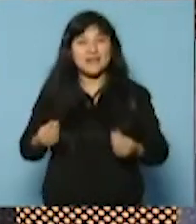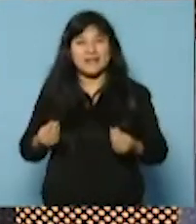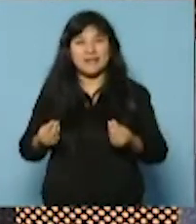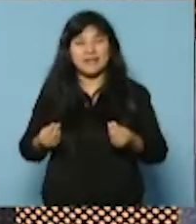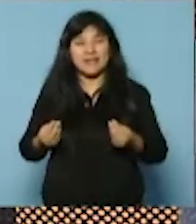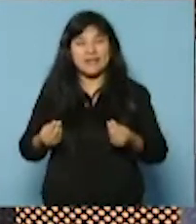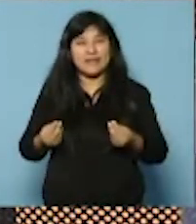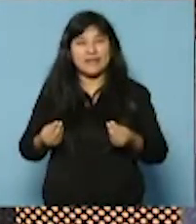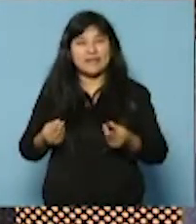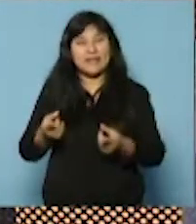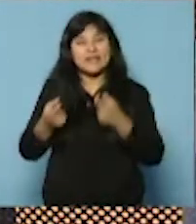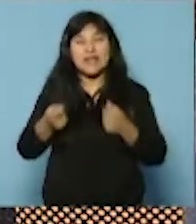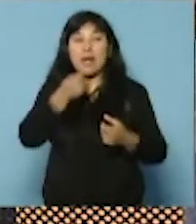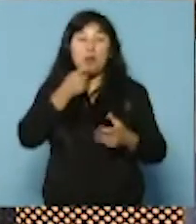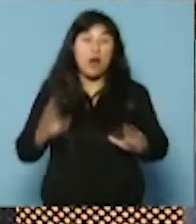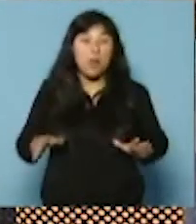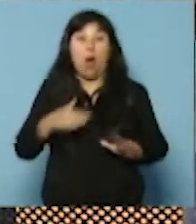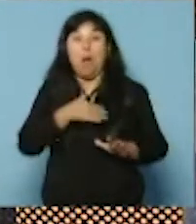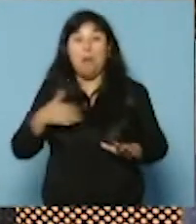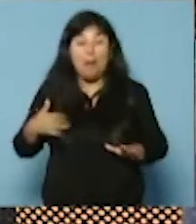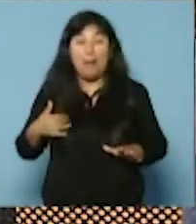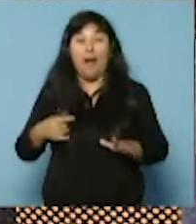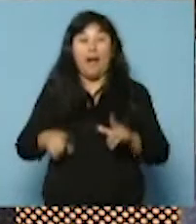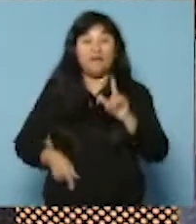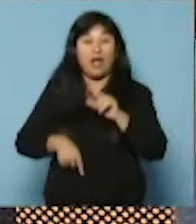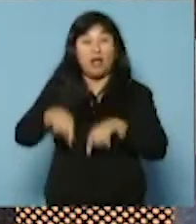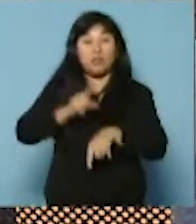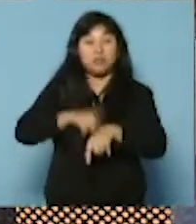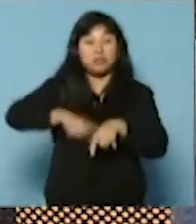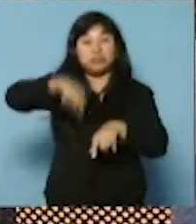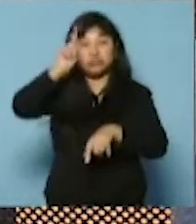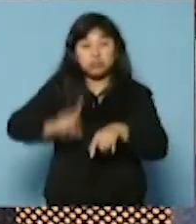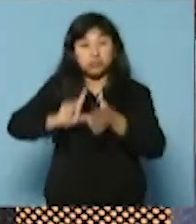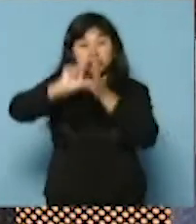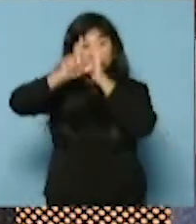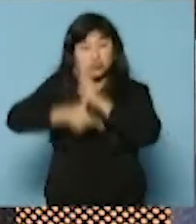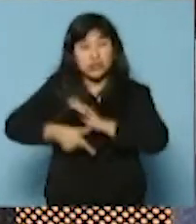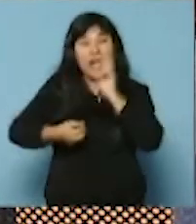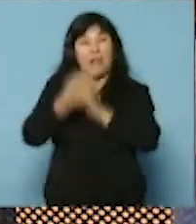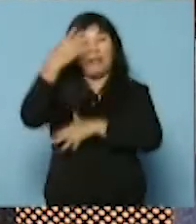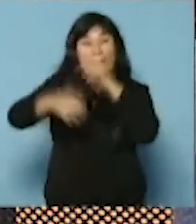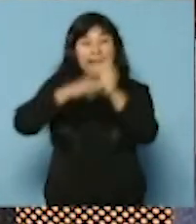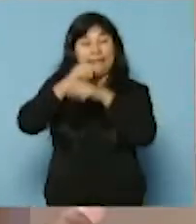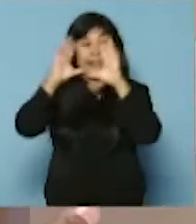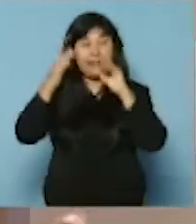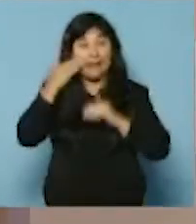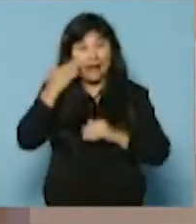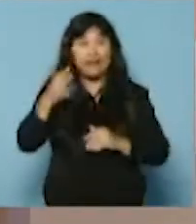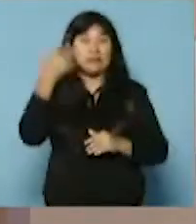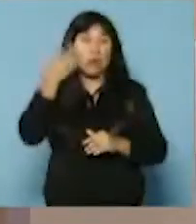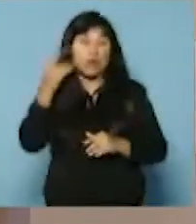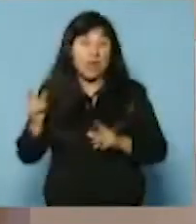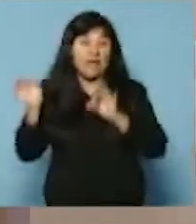una madre viene a la casa a las cinco de la tarde llega a su casa además de ella además del almuerzo